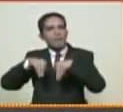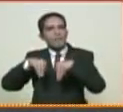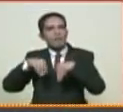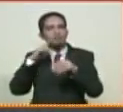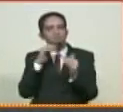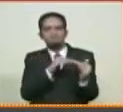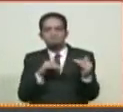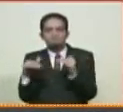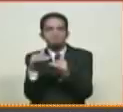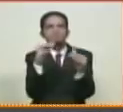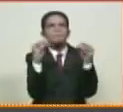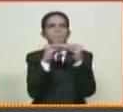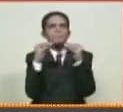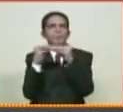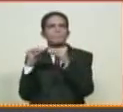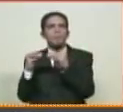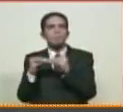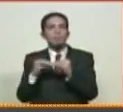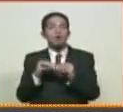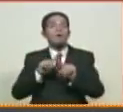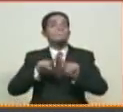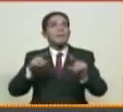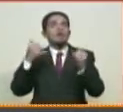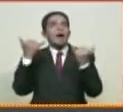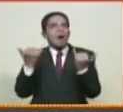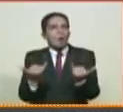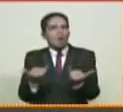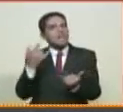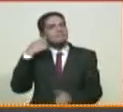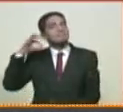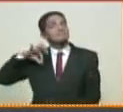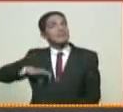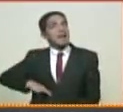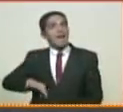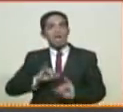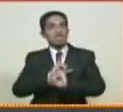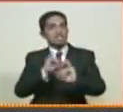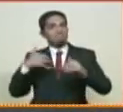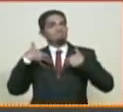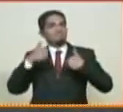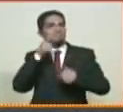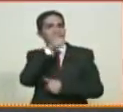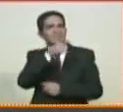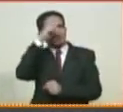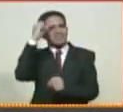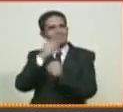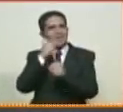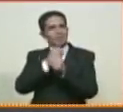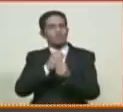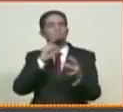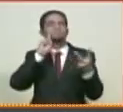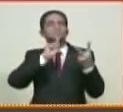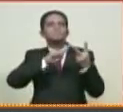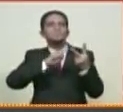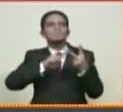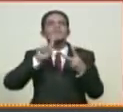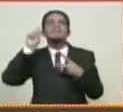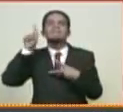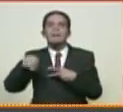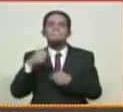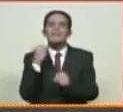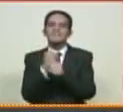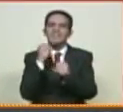normal desenvolvimiento de la economía, pero ahora sí, con un salario recuperado para las trabajadoras y los trabajadores. También se trabajó en el